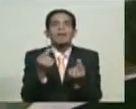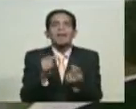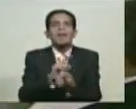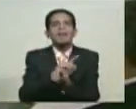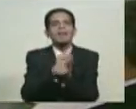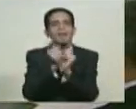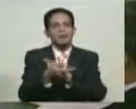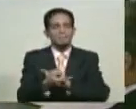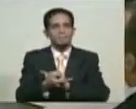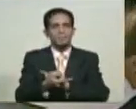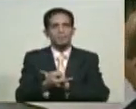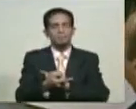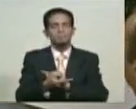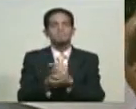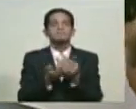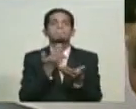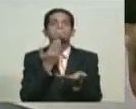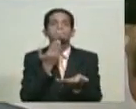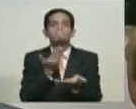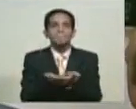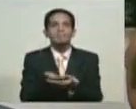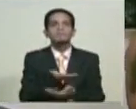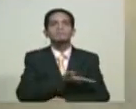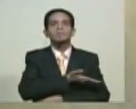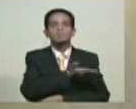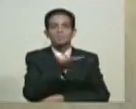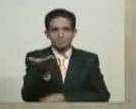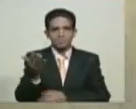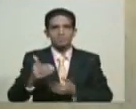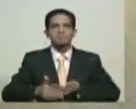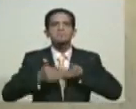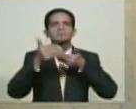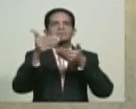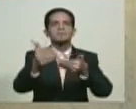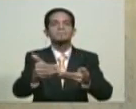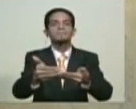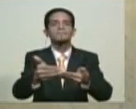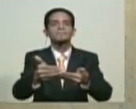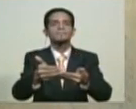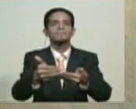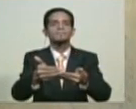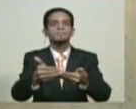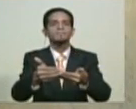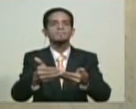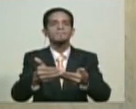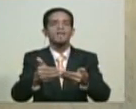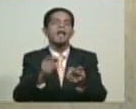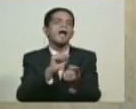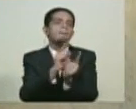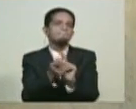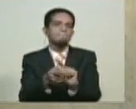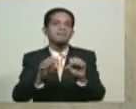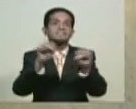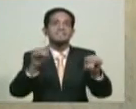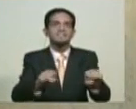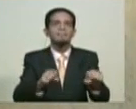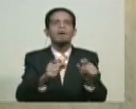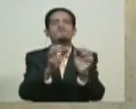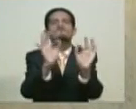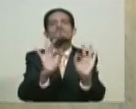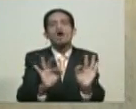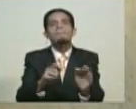pido con mucha fuerza avancemos hacia los sistemas de pago electrónico.